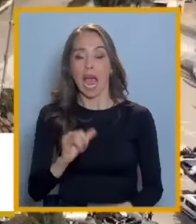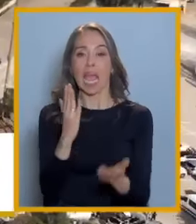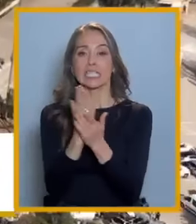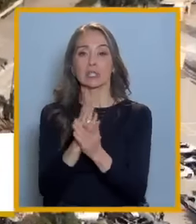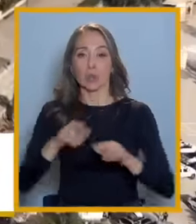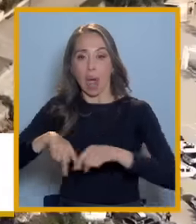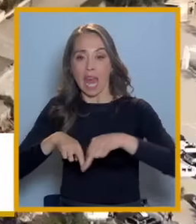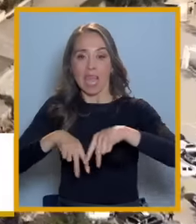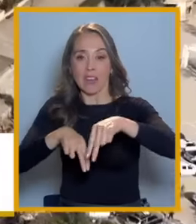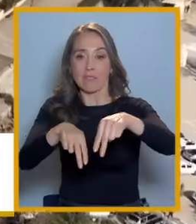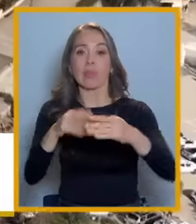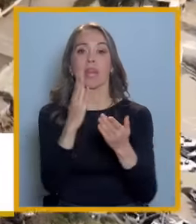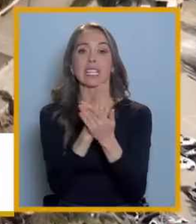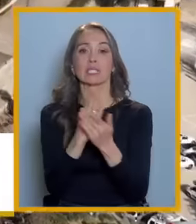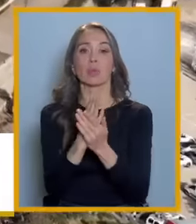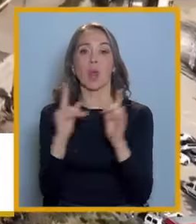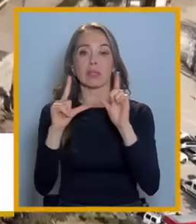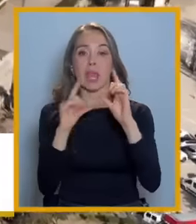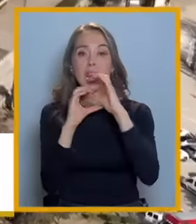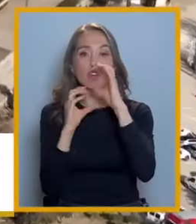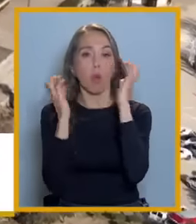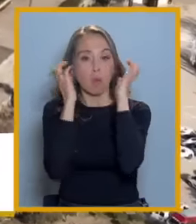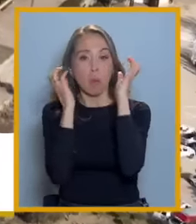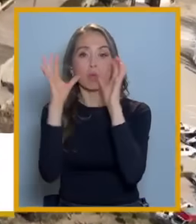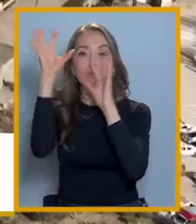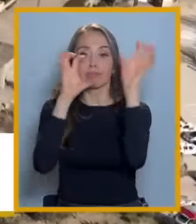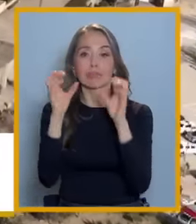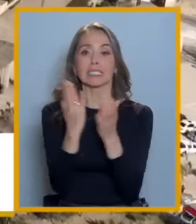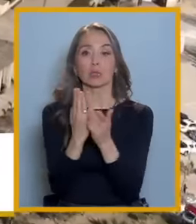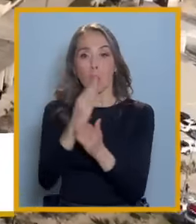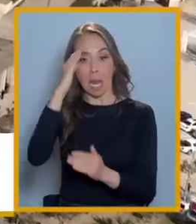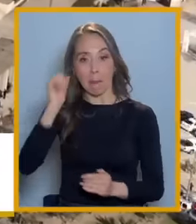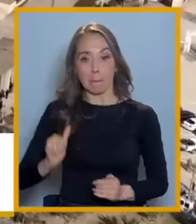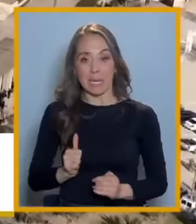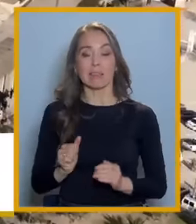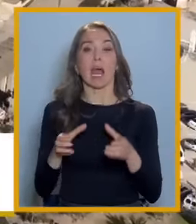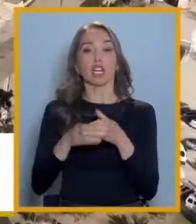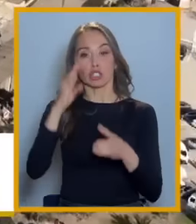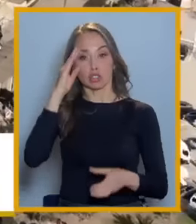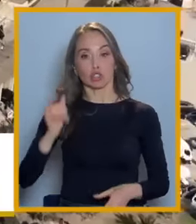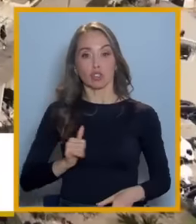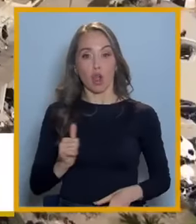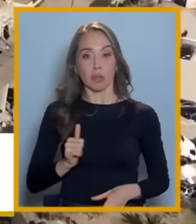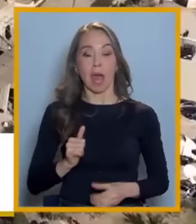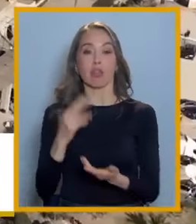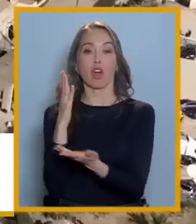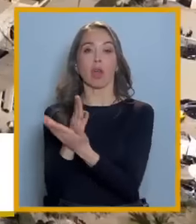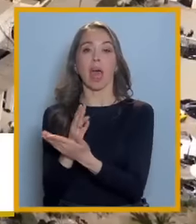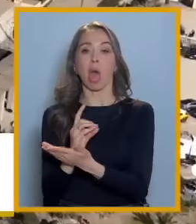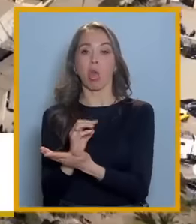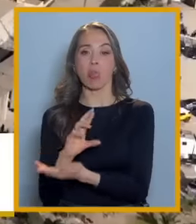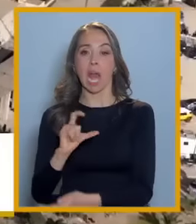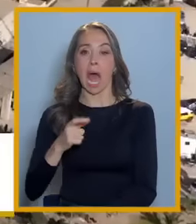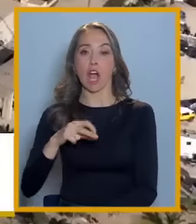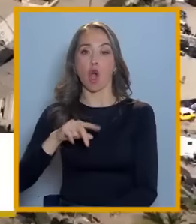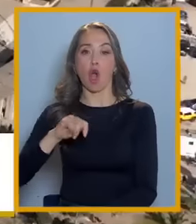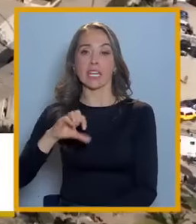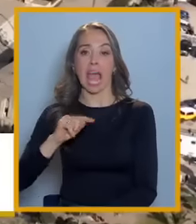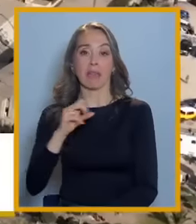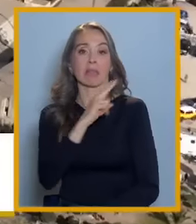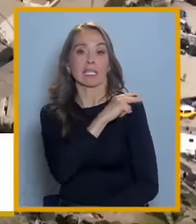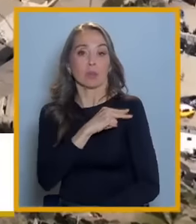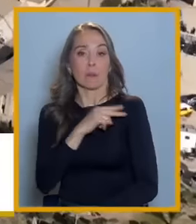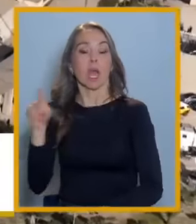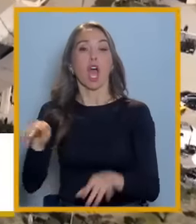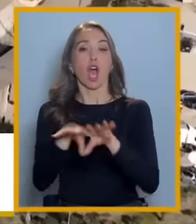Escuela de Infantería y también de la Escuela de Telecomunicaciones, además de la Escuela Militar y los soldados dragoneantes de la Escuela de Suboficiales que hoy, capitán, adquieren